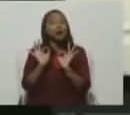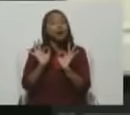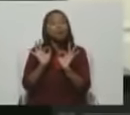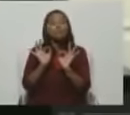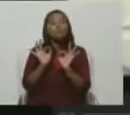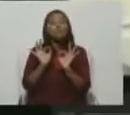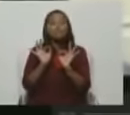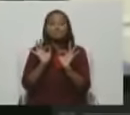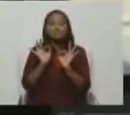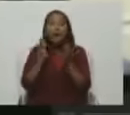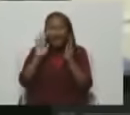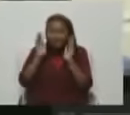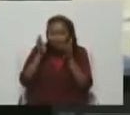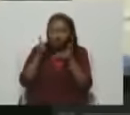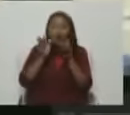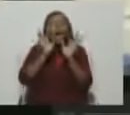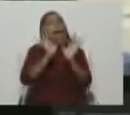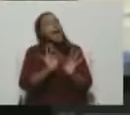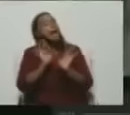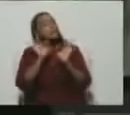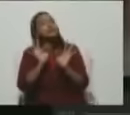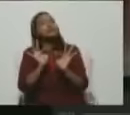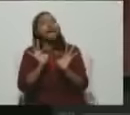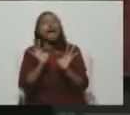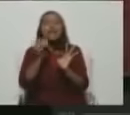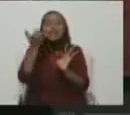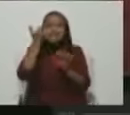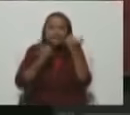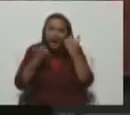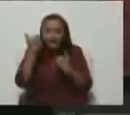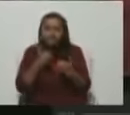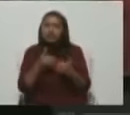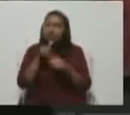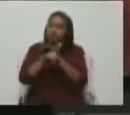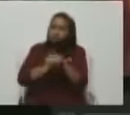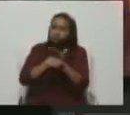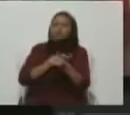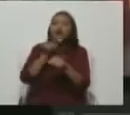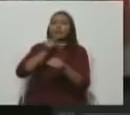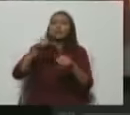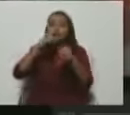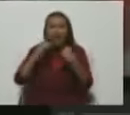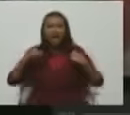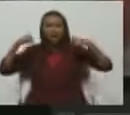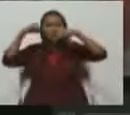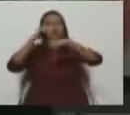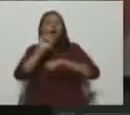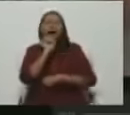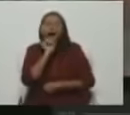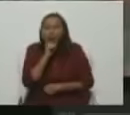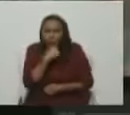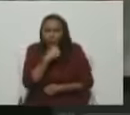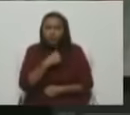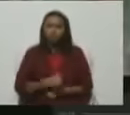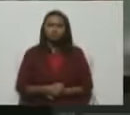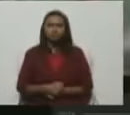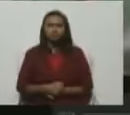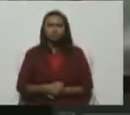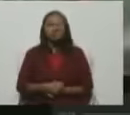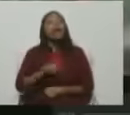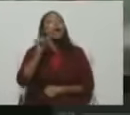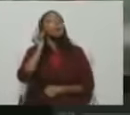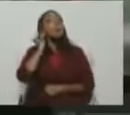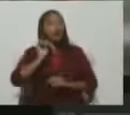con mucho especial interés, con especial cariño y afecto a los adultos mayores, a los abuelos, a las abuelas, a las